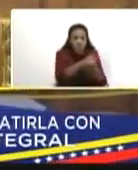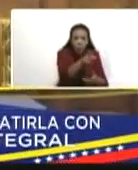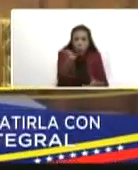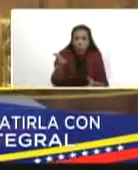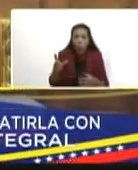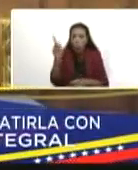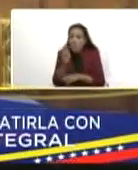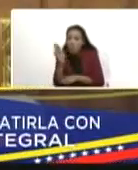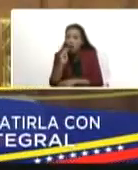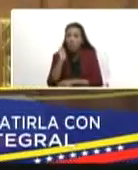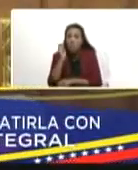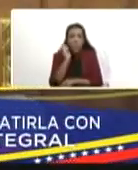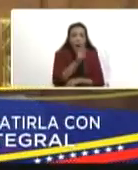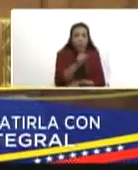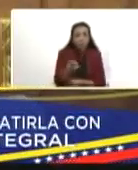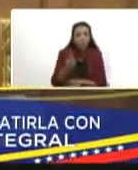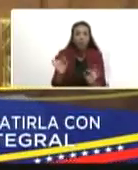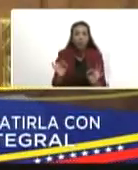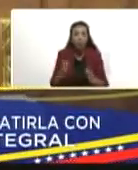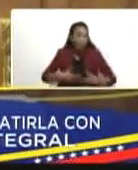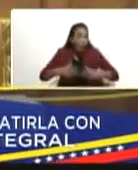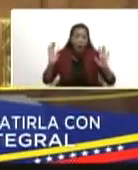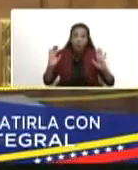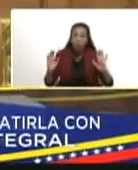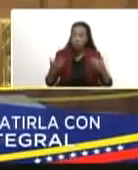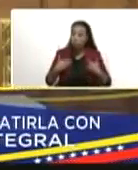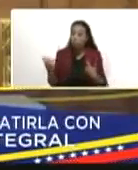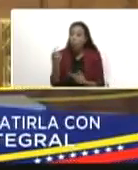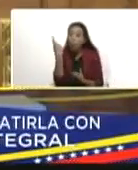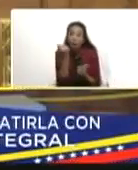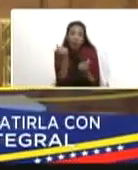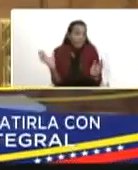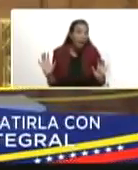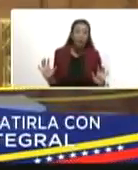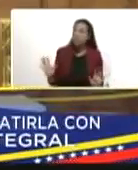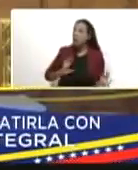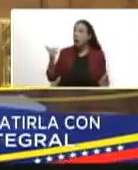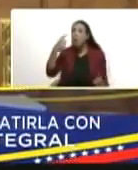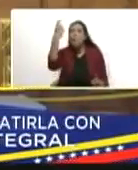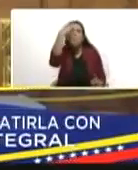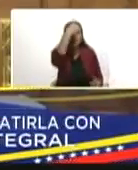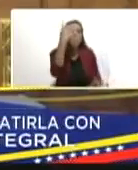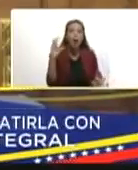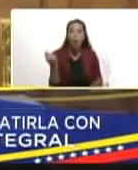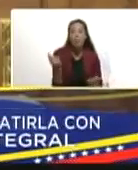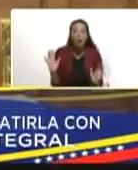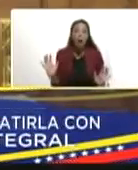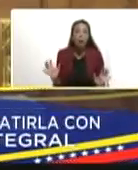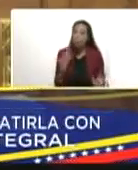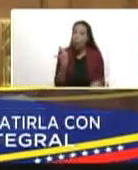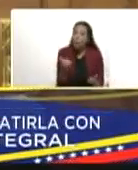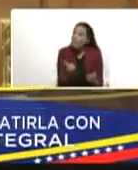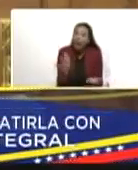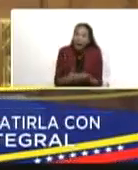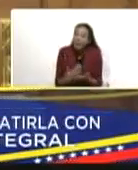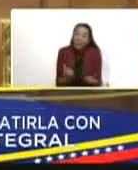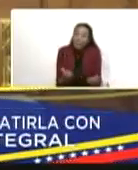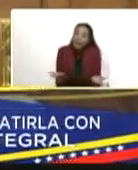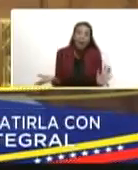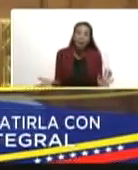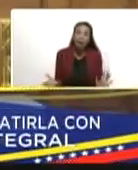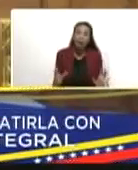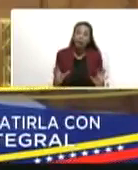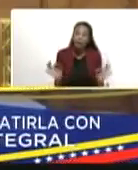compañera y tenemos que echar el resto ya estoy consiguiendo la platica porque todo estos platica